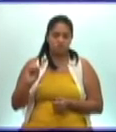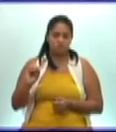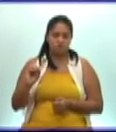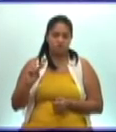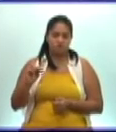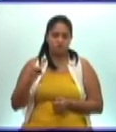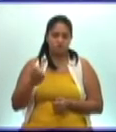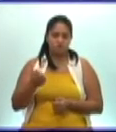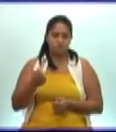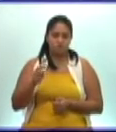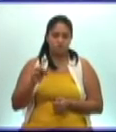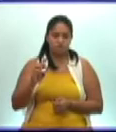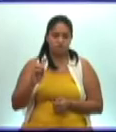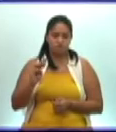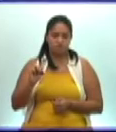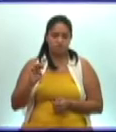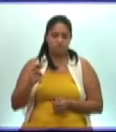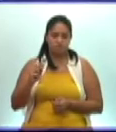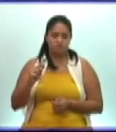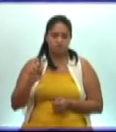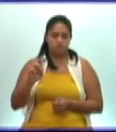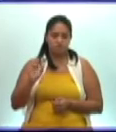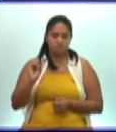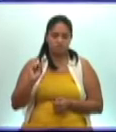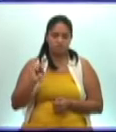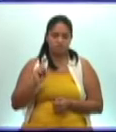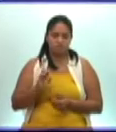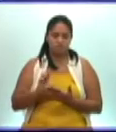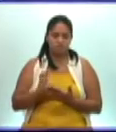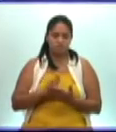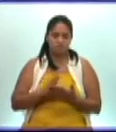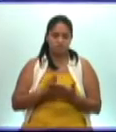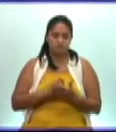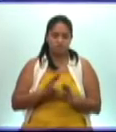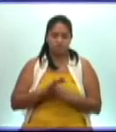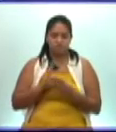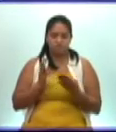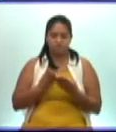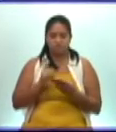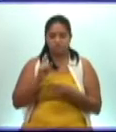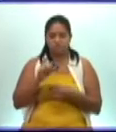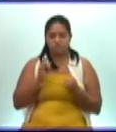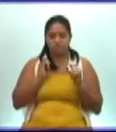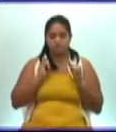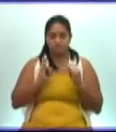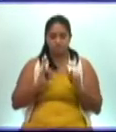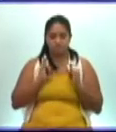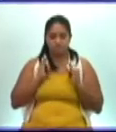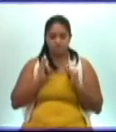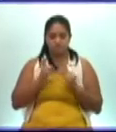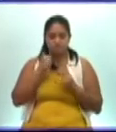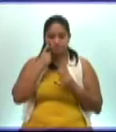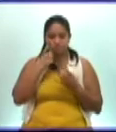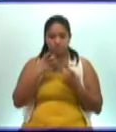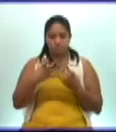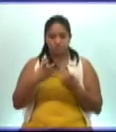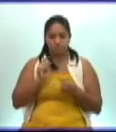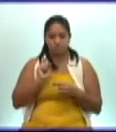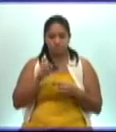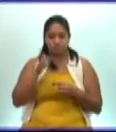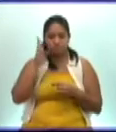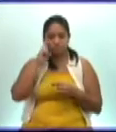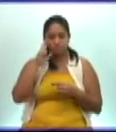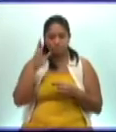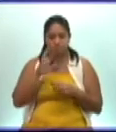dice el video. En su libro de texto tienen todas estas informaciones. Es importante que ustedes recuerden, como